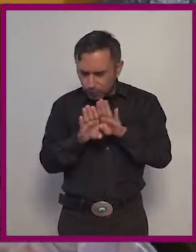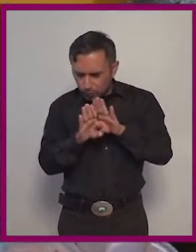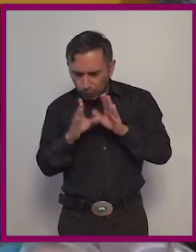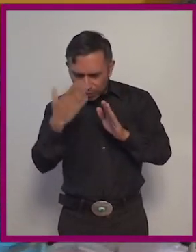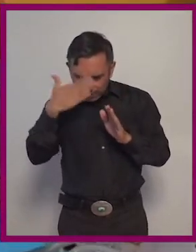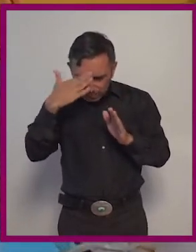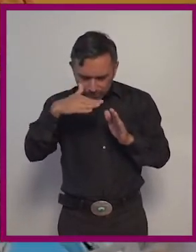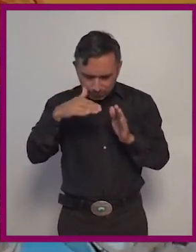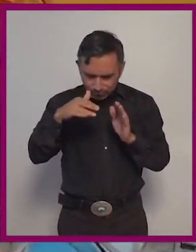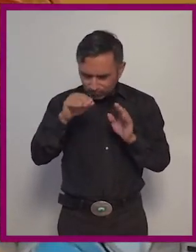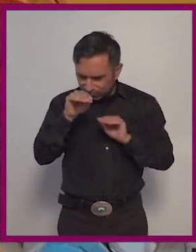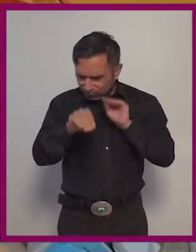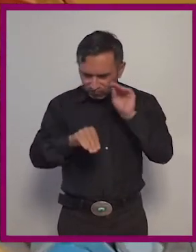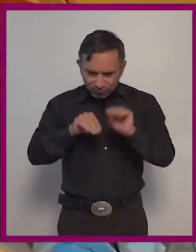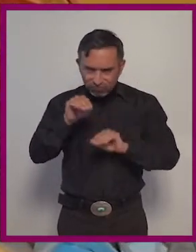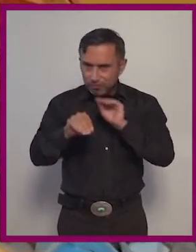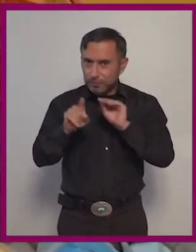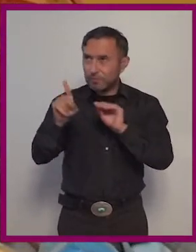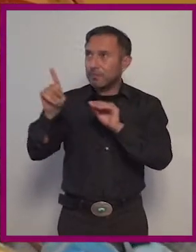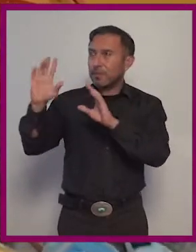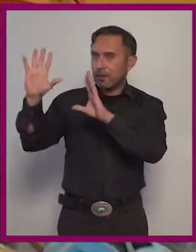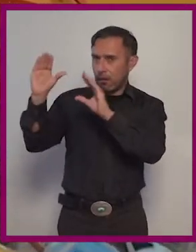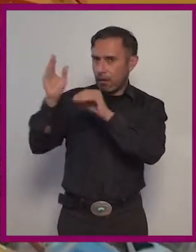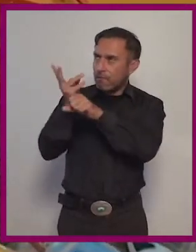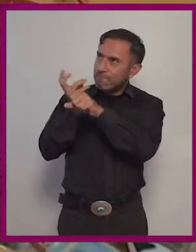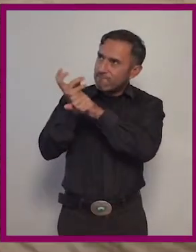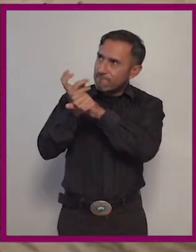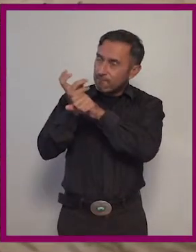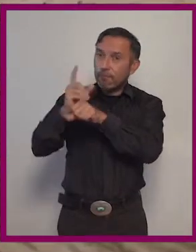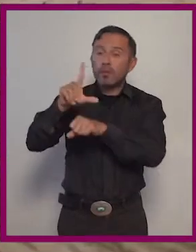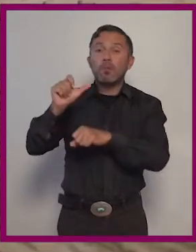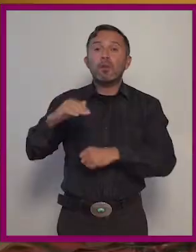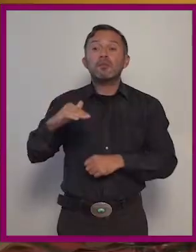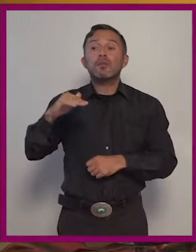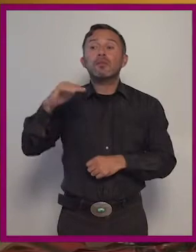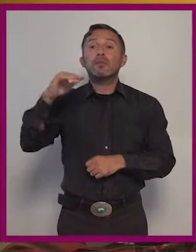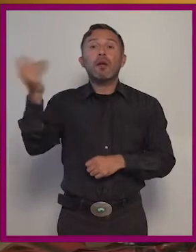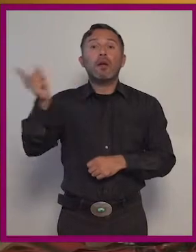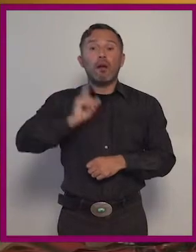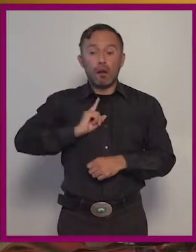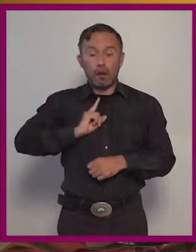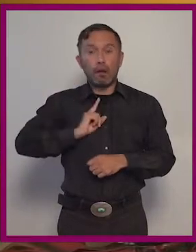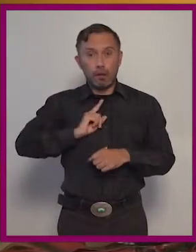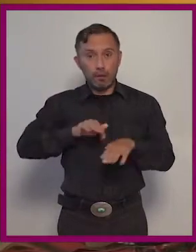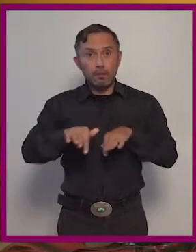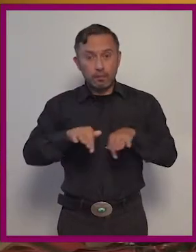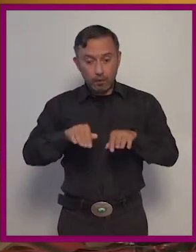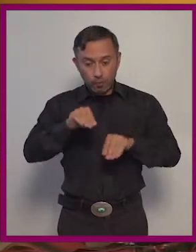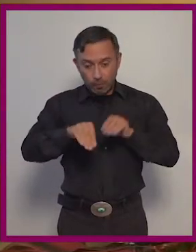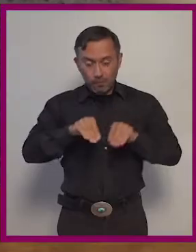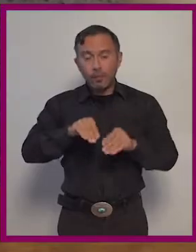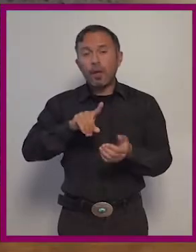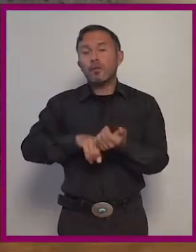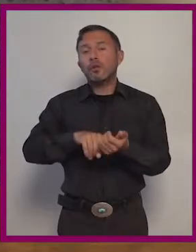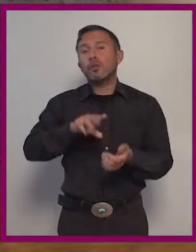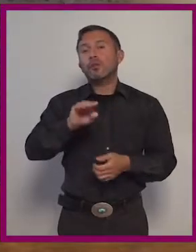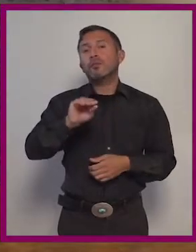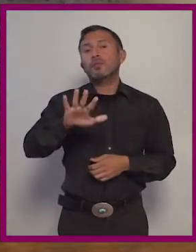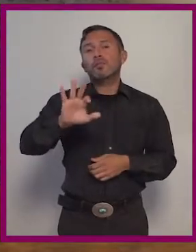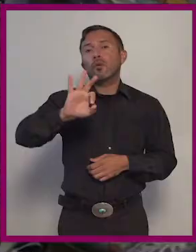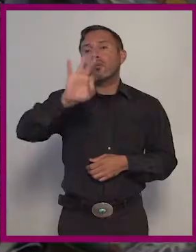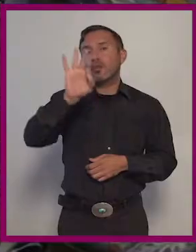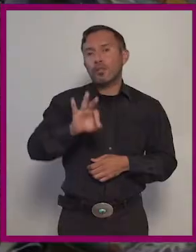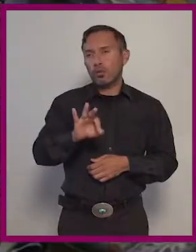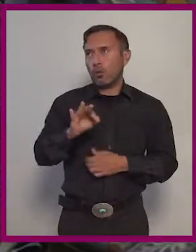Entonces, él llega y cuando le toca a él ahora trabajar haciendo esa artesanía, pues casi en un 95% va a reproducir